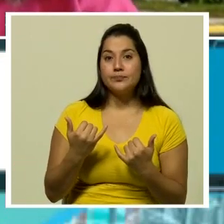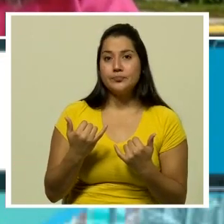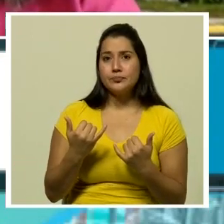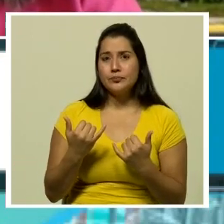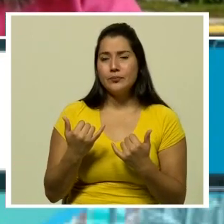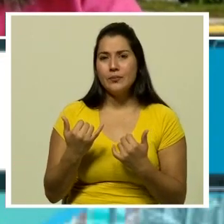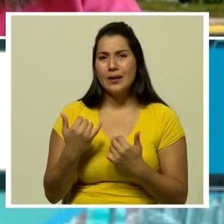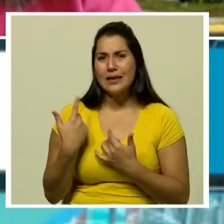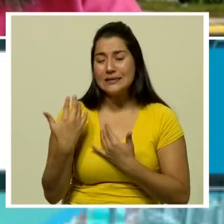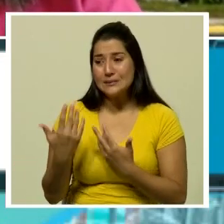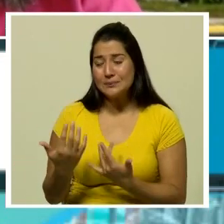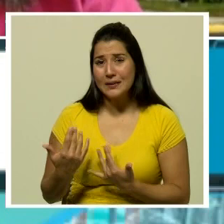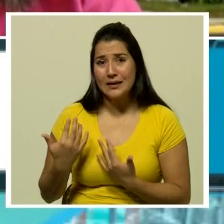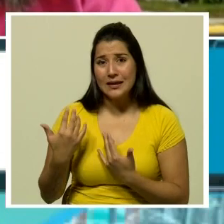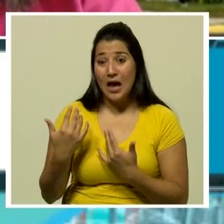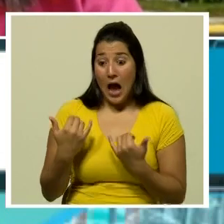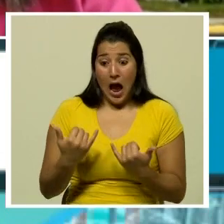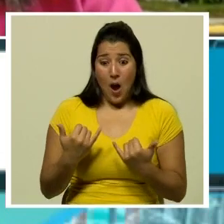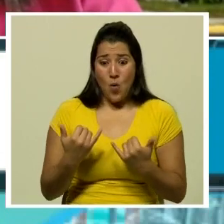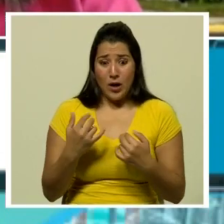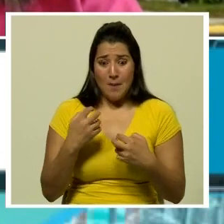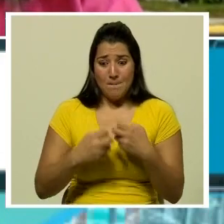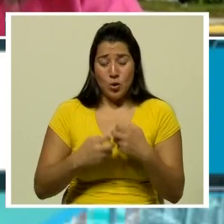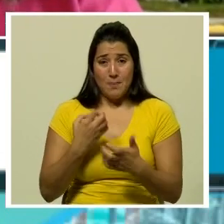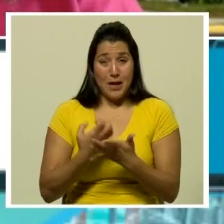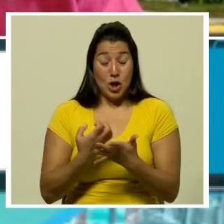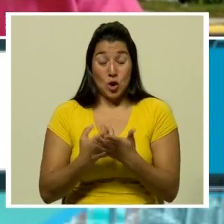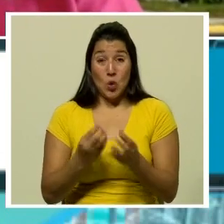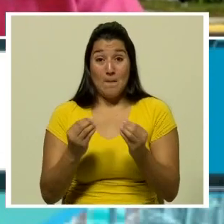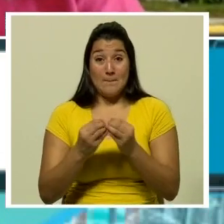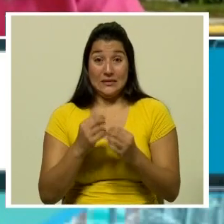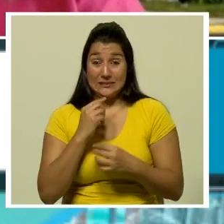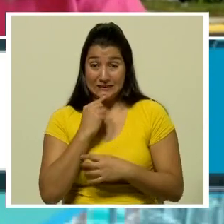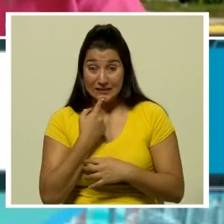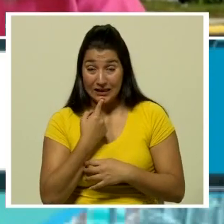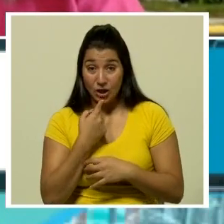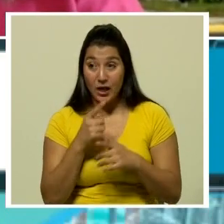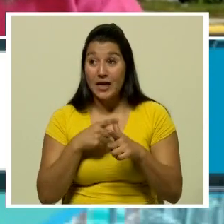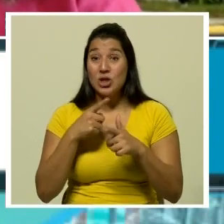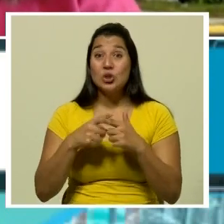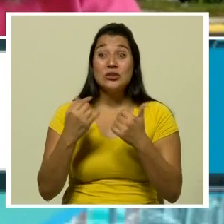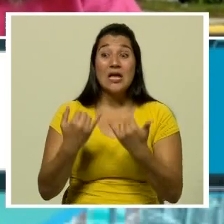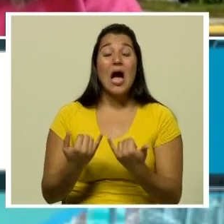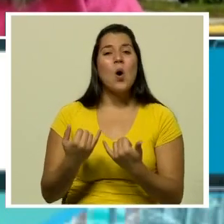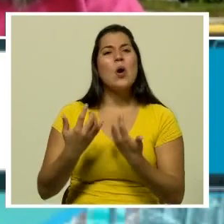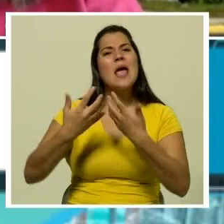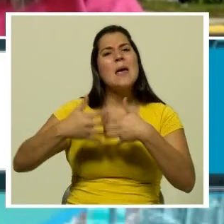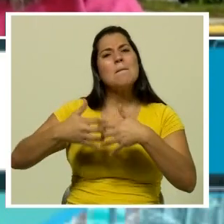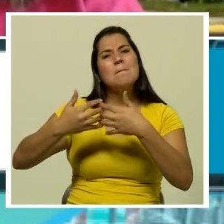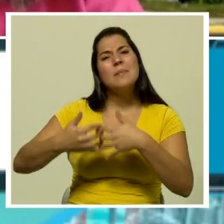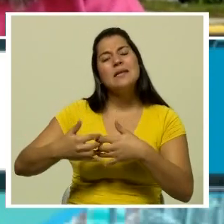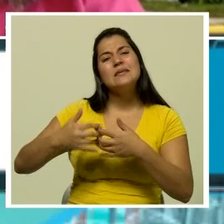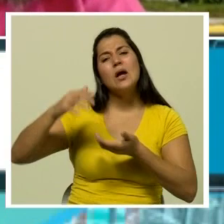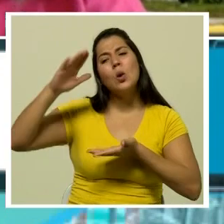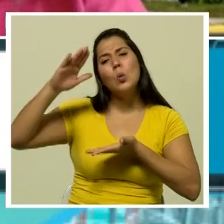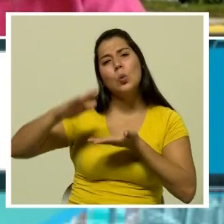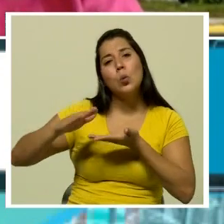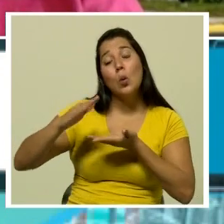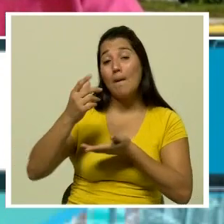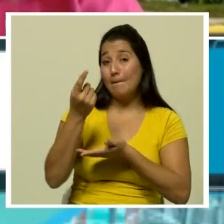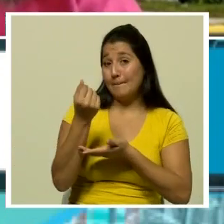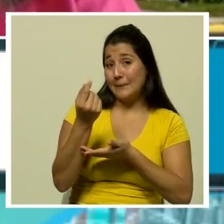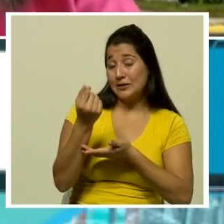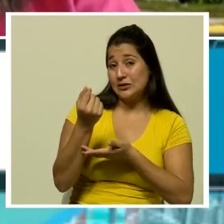recesiones del último siglo, y entonces las empresas reducen sus presupuestos publicitarios y eso afecta a